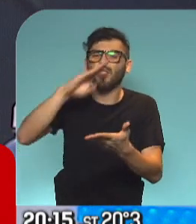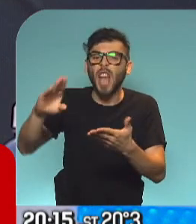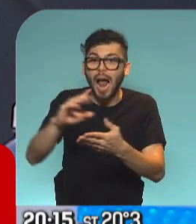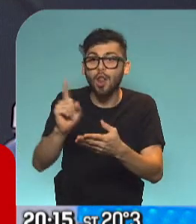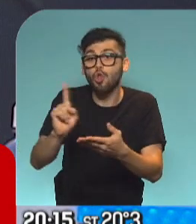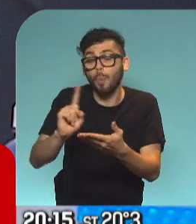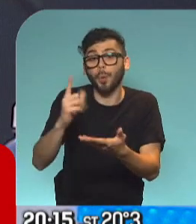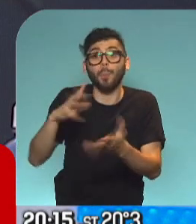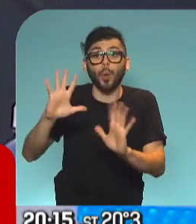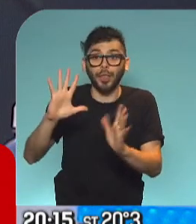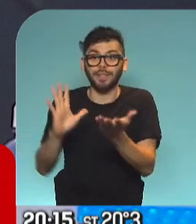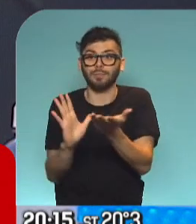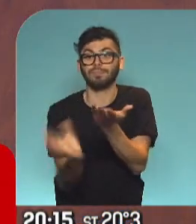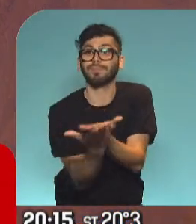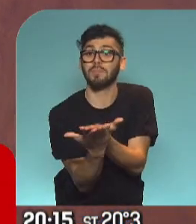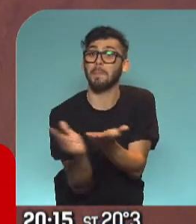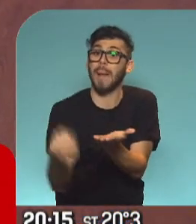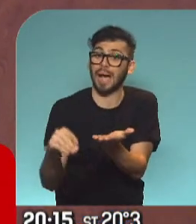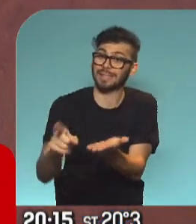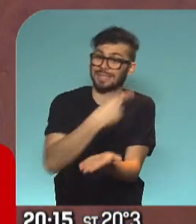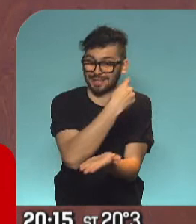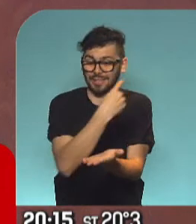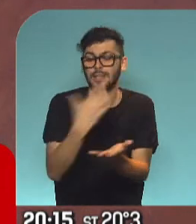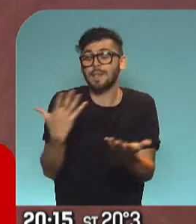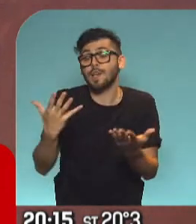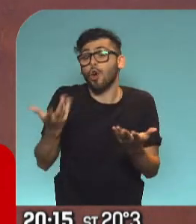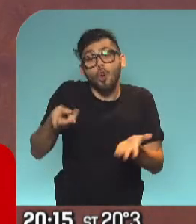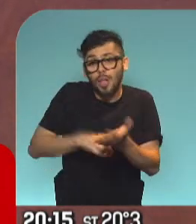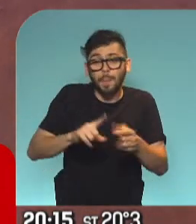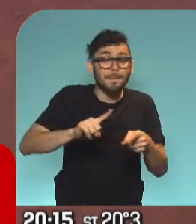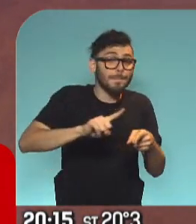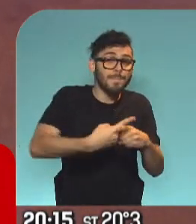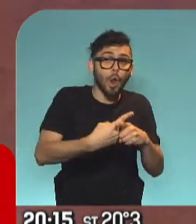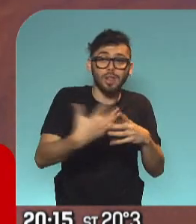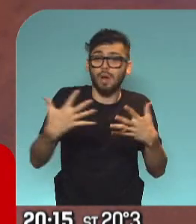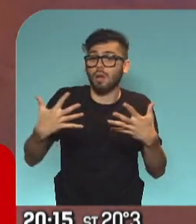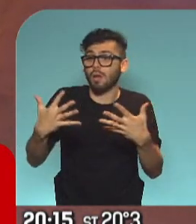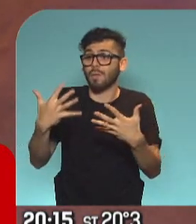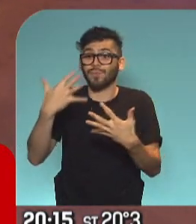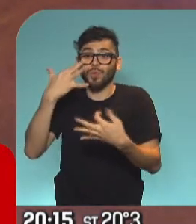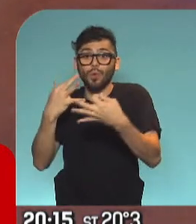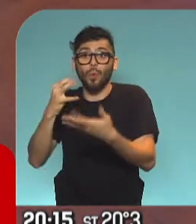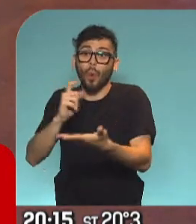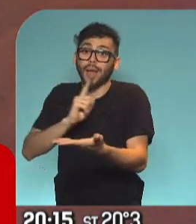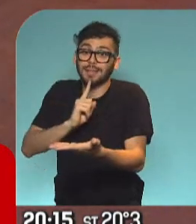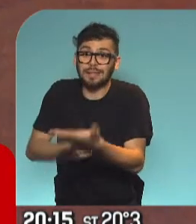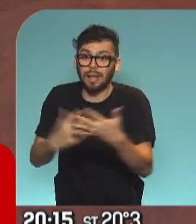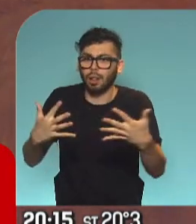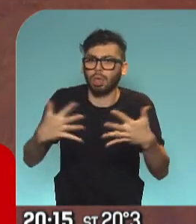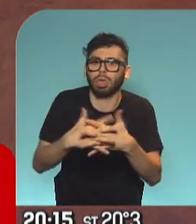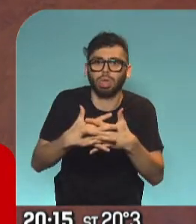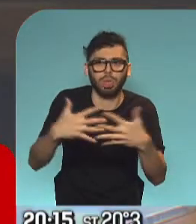veremos. Por supuesto también la política mezclada con esta decisión que mañana se va a tomar en la